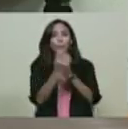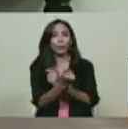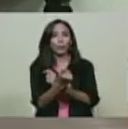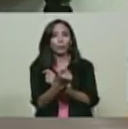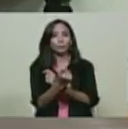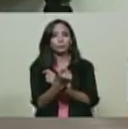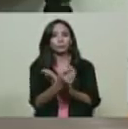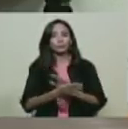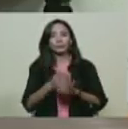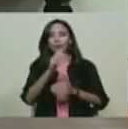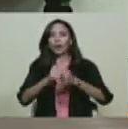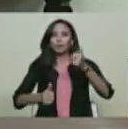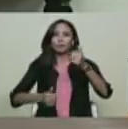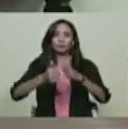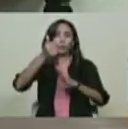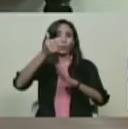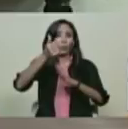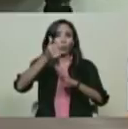suprema